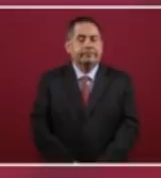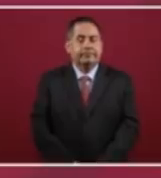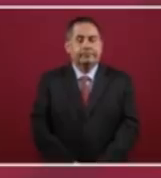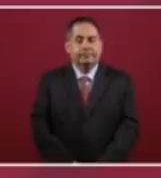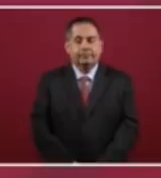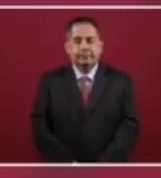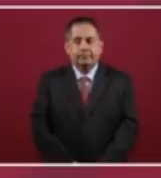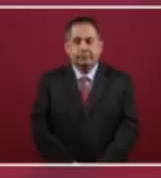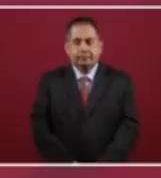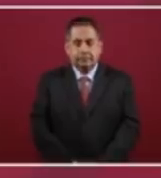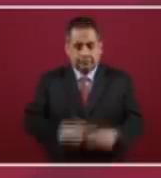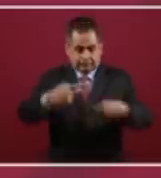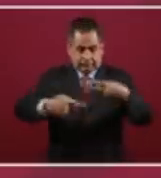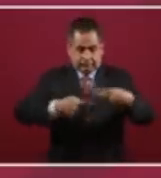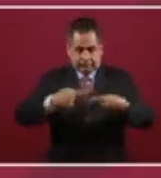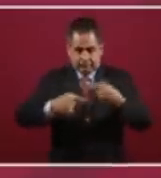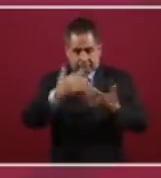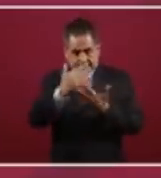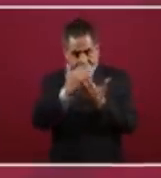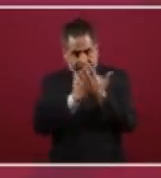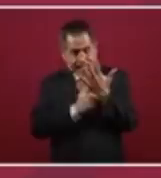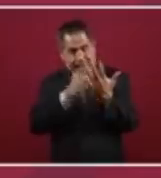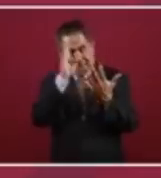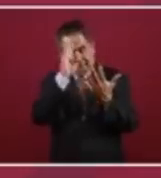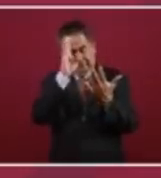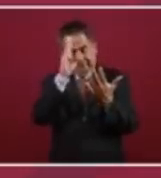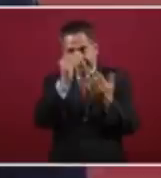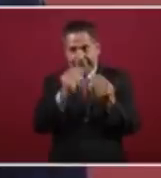Pues fue una miscelánea fiscal.